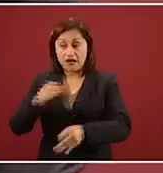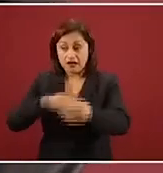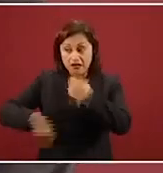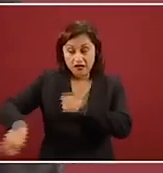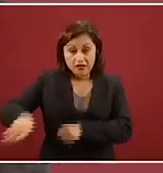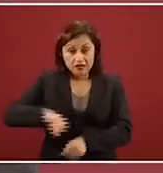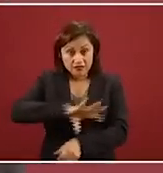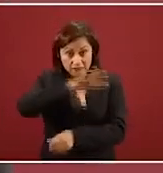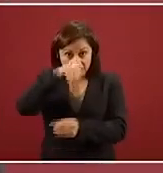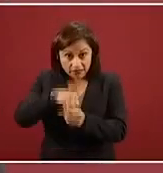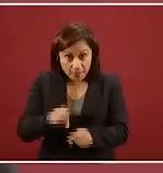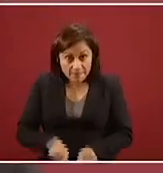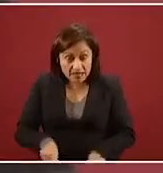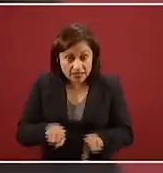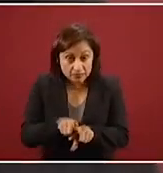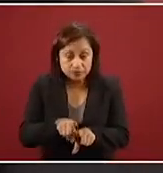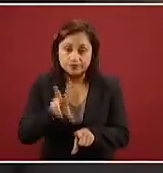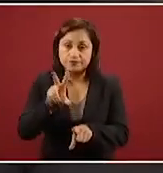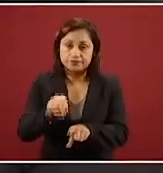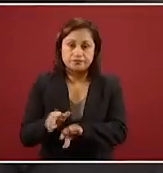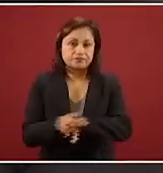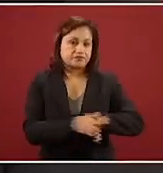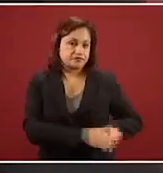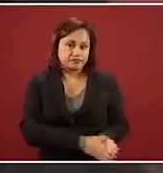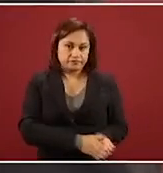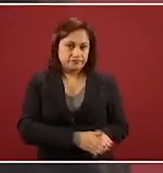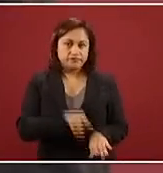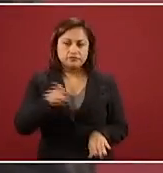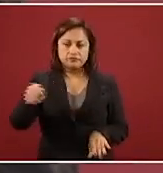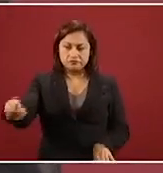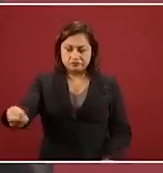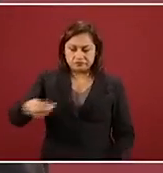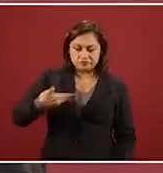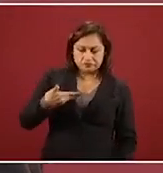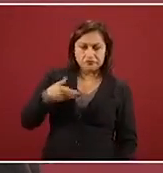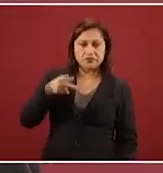me pueden llamar peje, pero no soy lagarto.